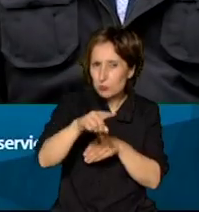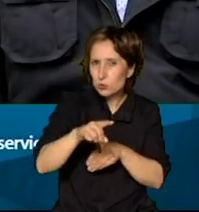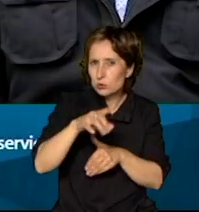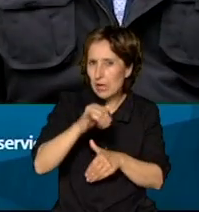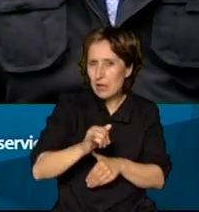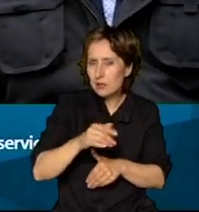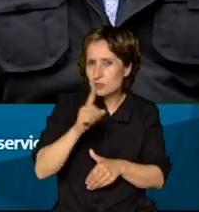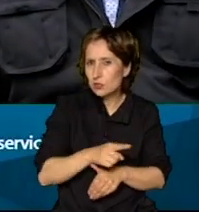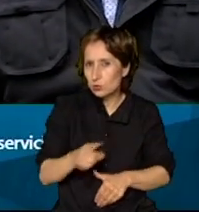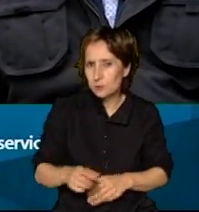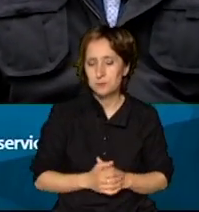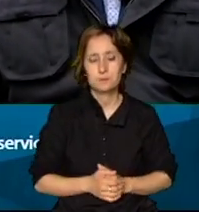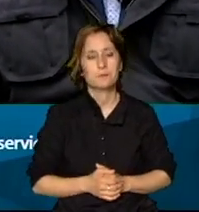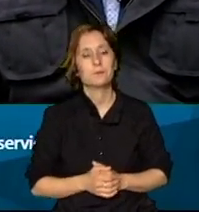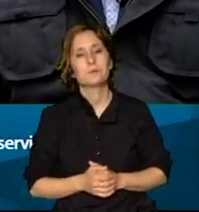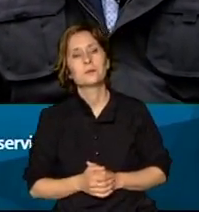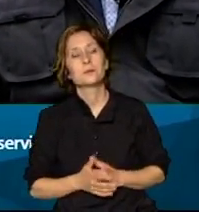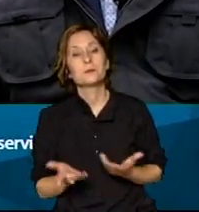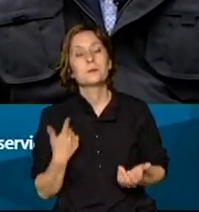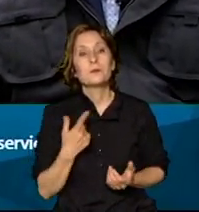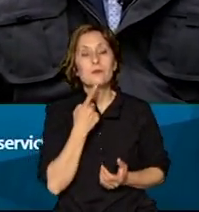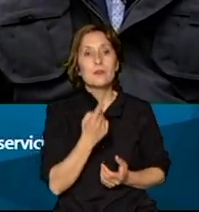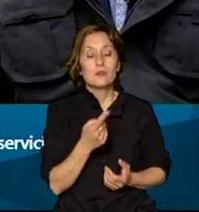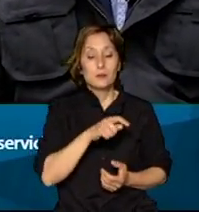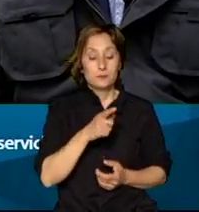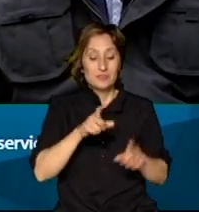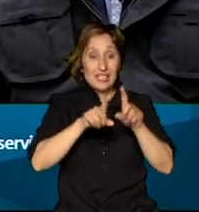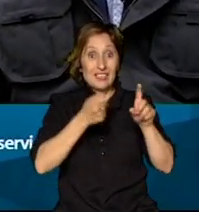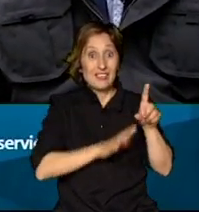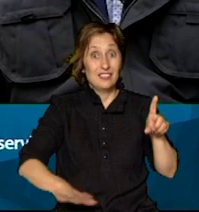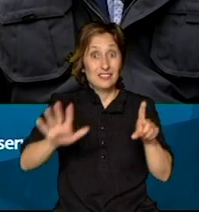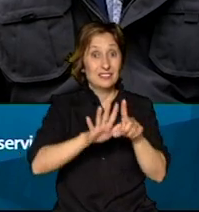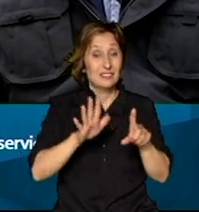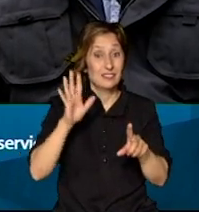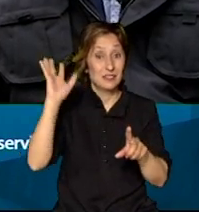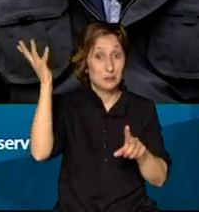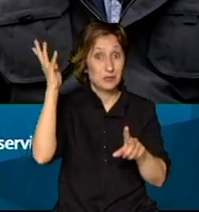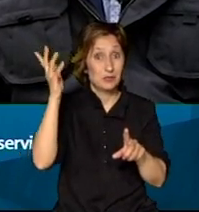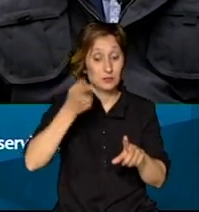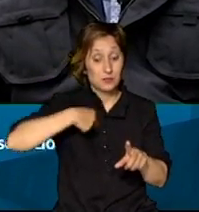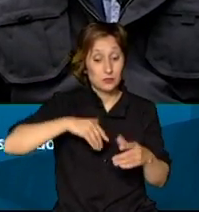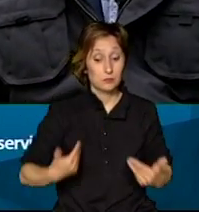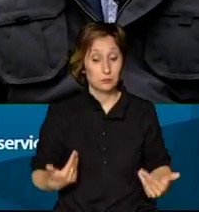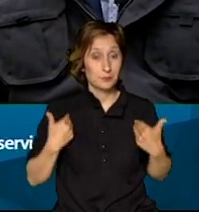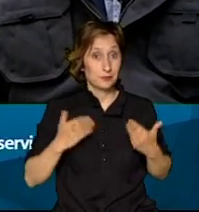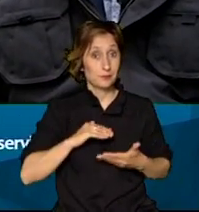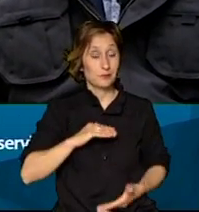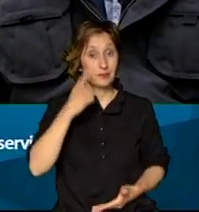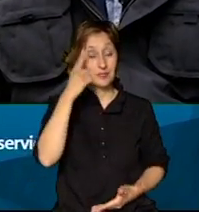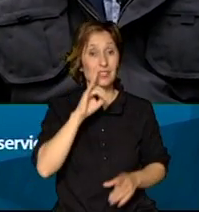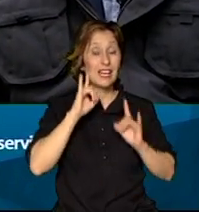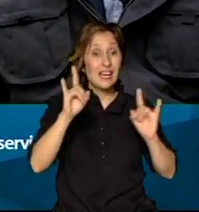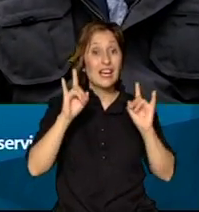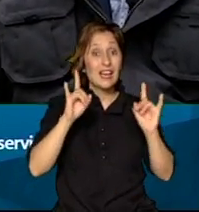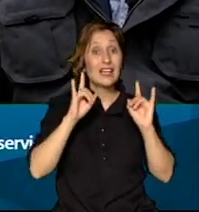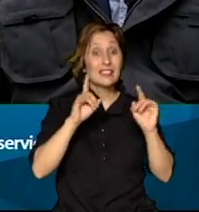no? Bueno, de entrada decir que nosotros, la Agencia Estatal de Meteorología, no es el organismo competente para decretar una alerta